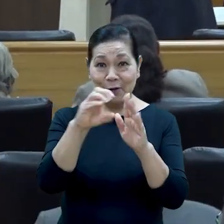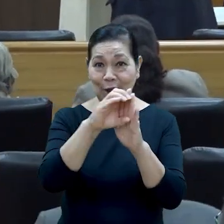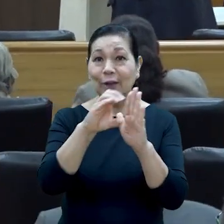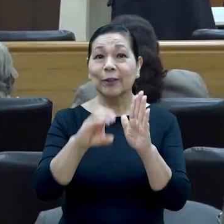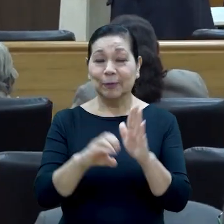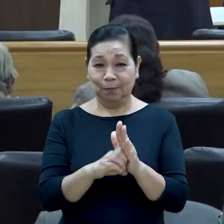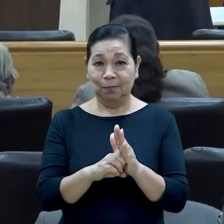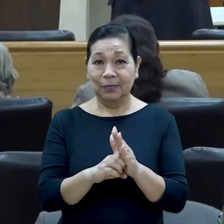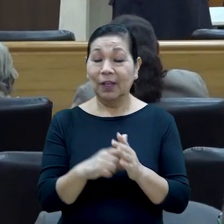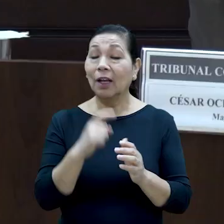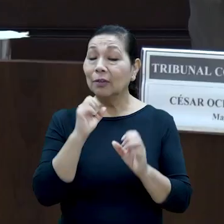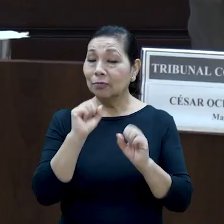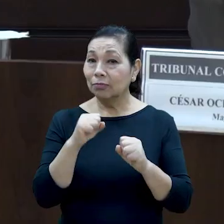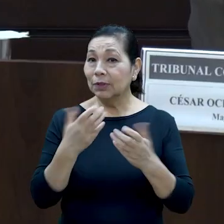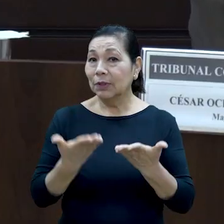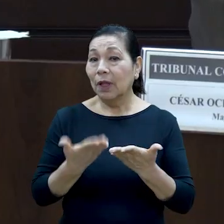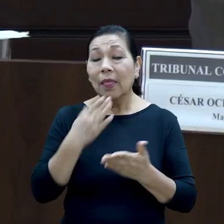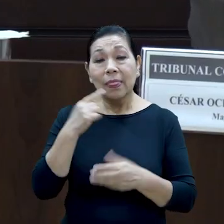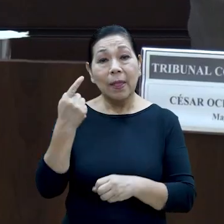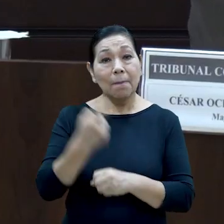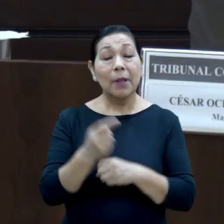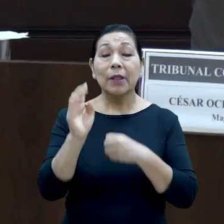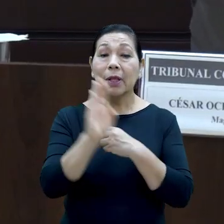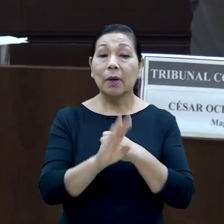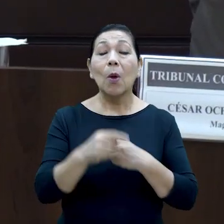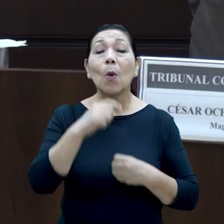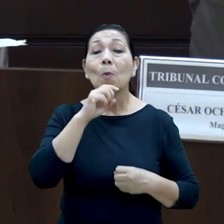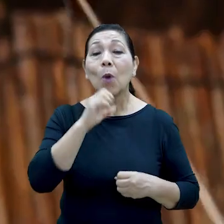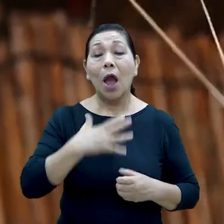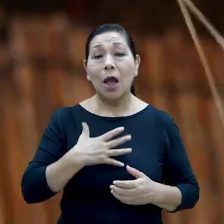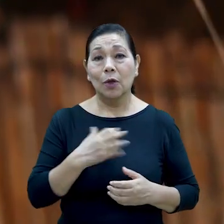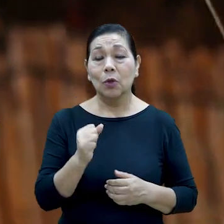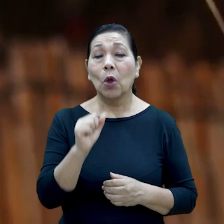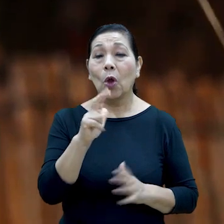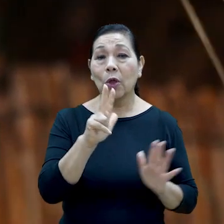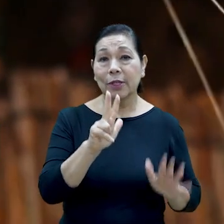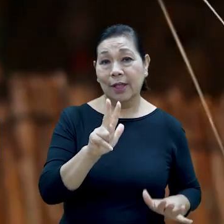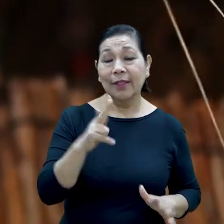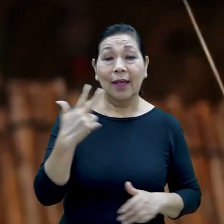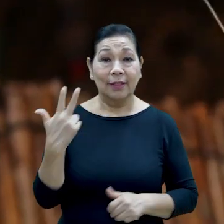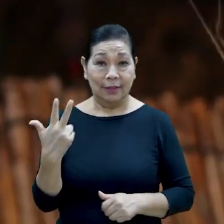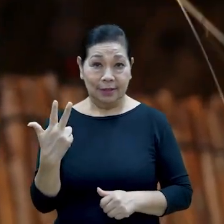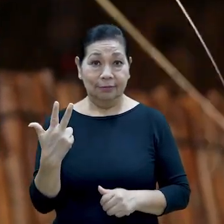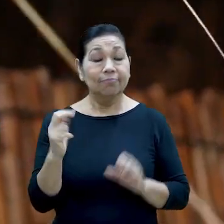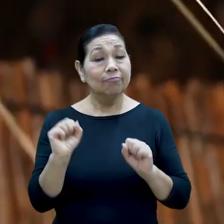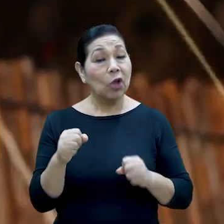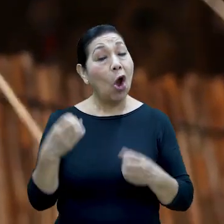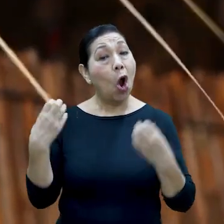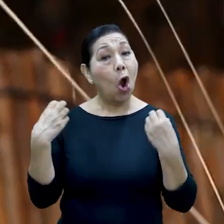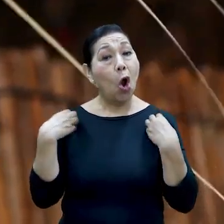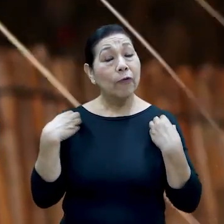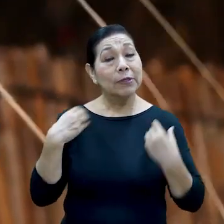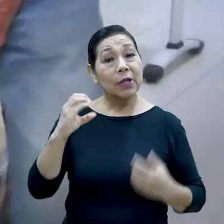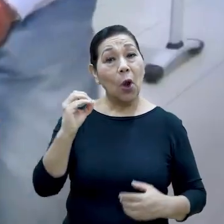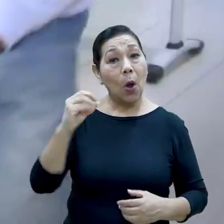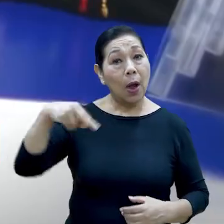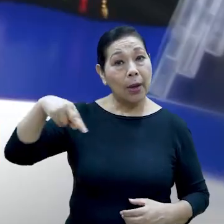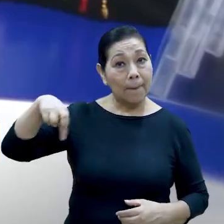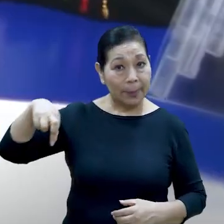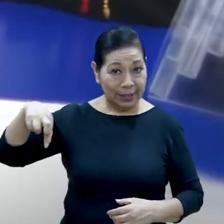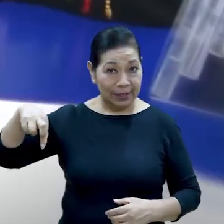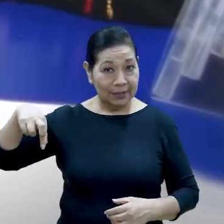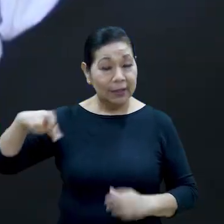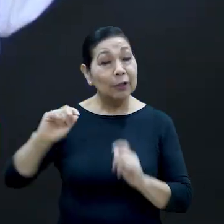Tribunal Constitucional declaró fundada la demanda de amparo de una anciana de 83 años y ordenó a la Oficina de